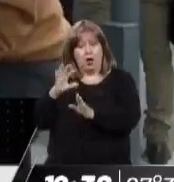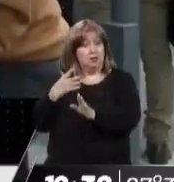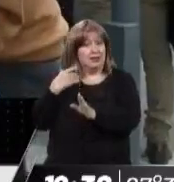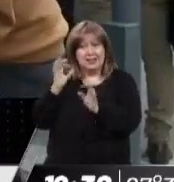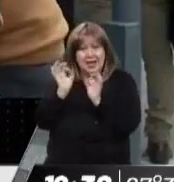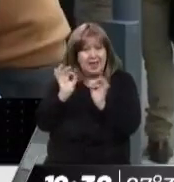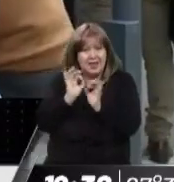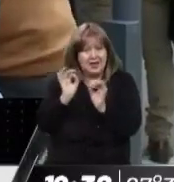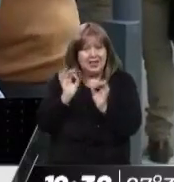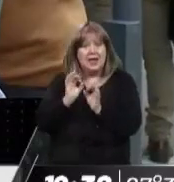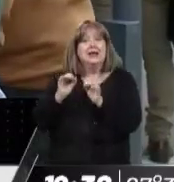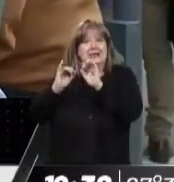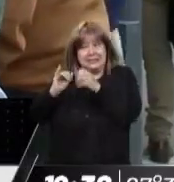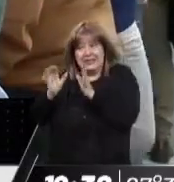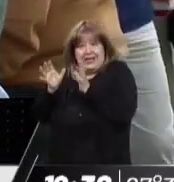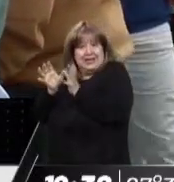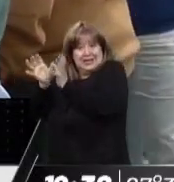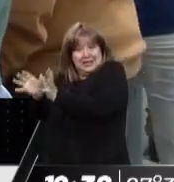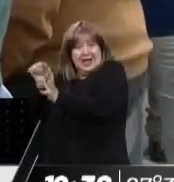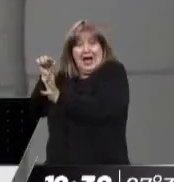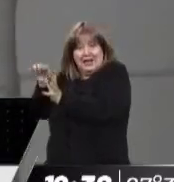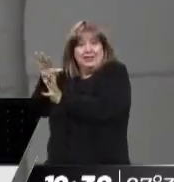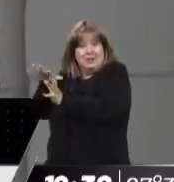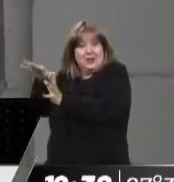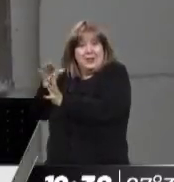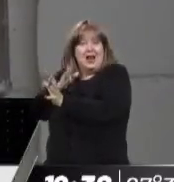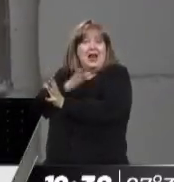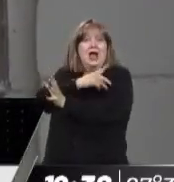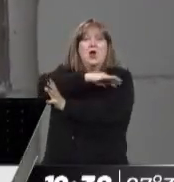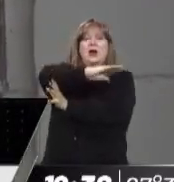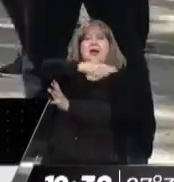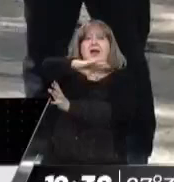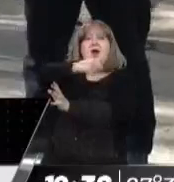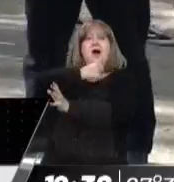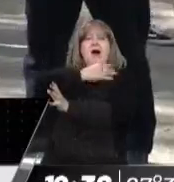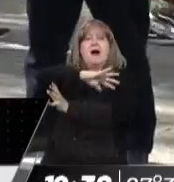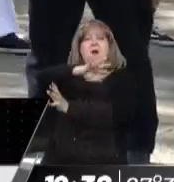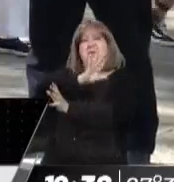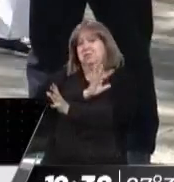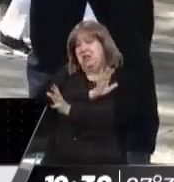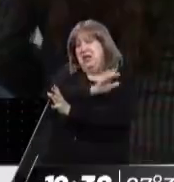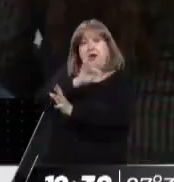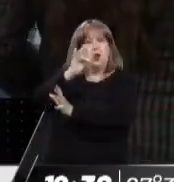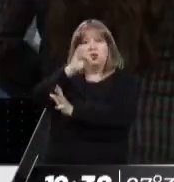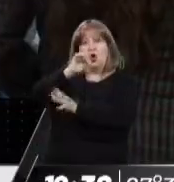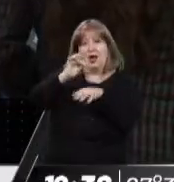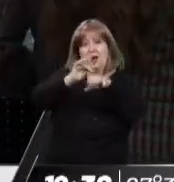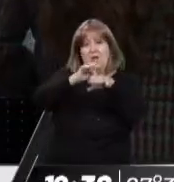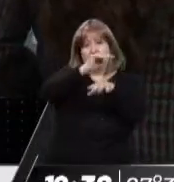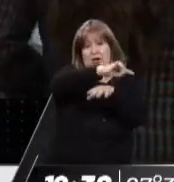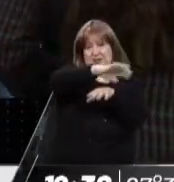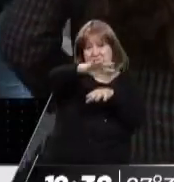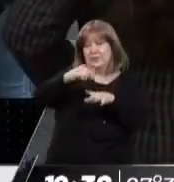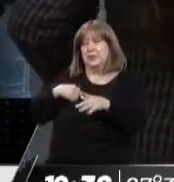y que sí podamos hacer minería en el resto de los sectores, porque en definitiva es lo que nos va a permitir el desarrollo real de la industria.